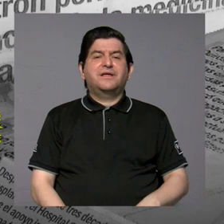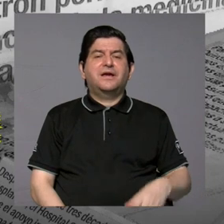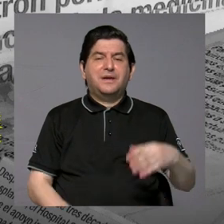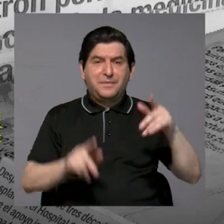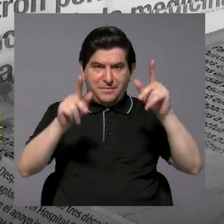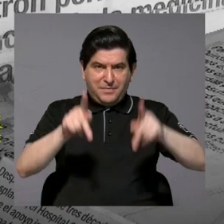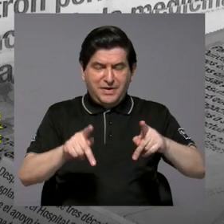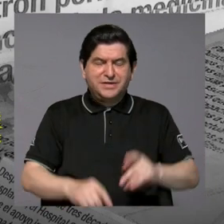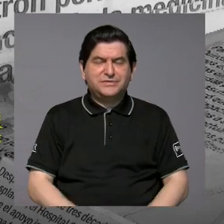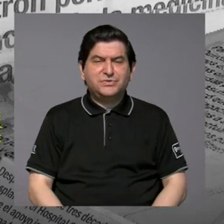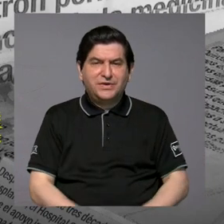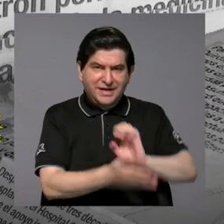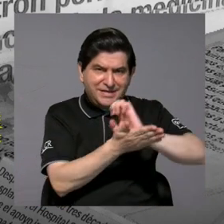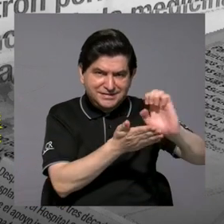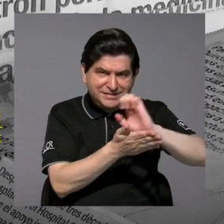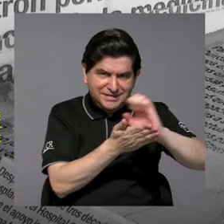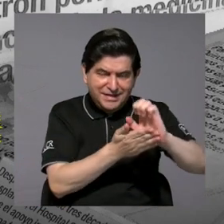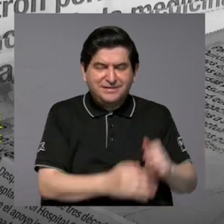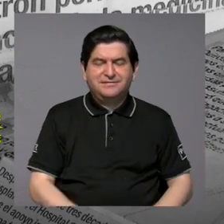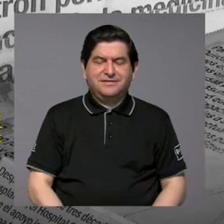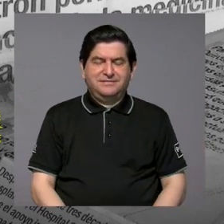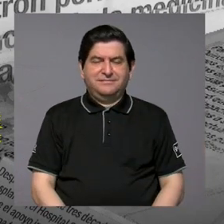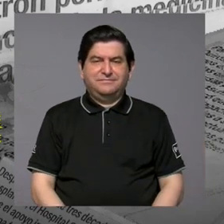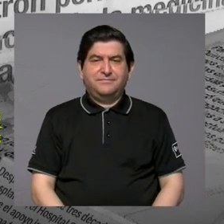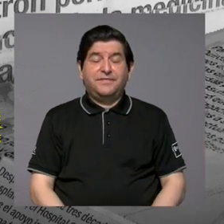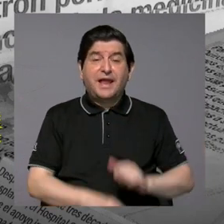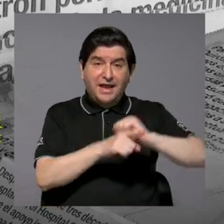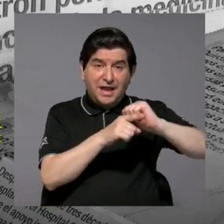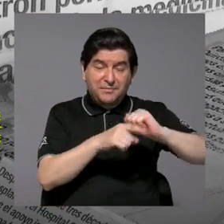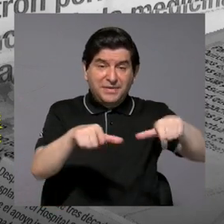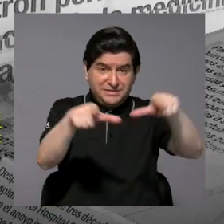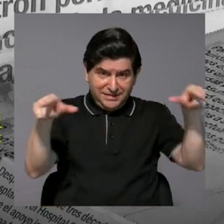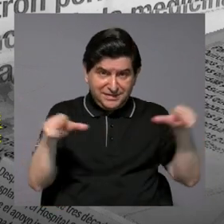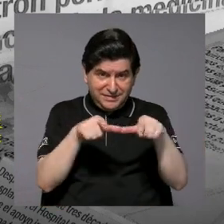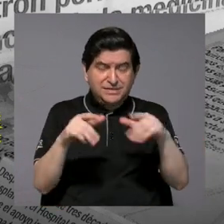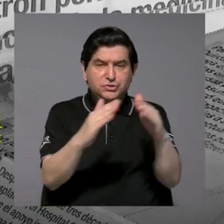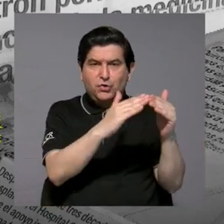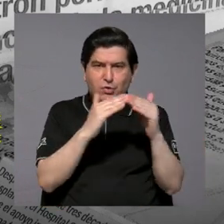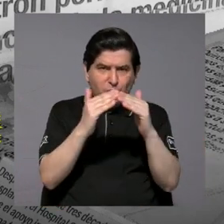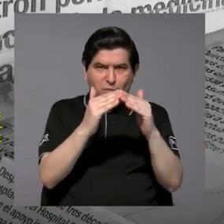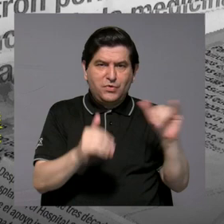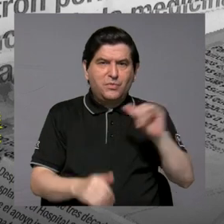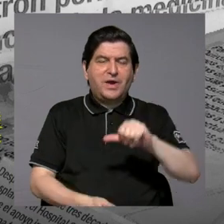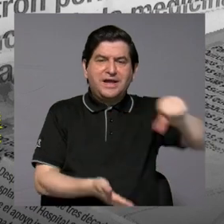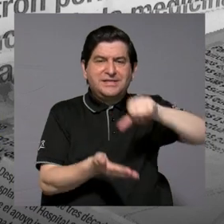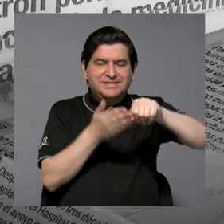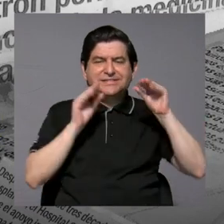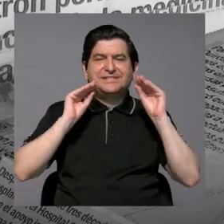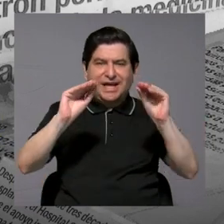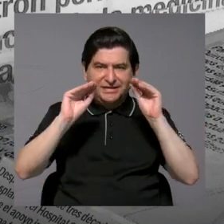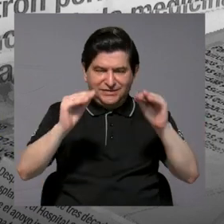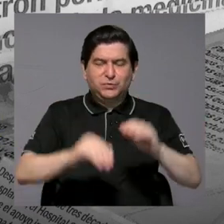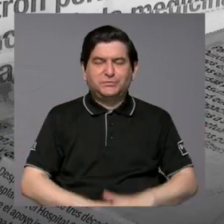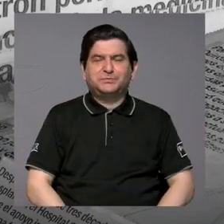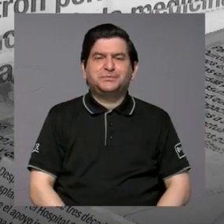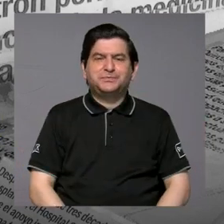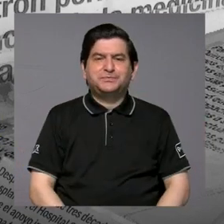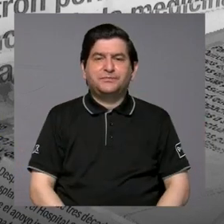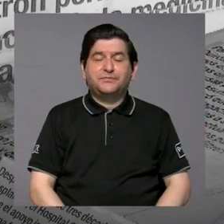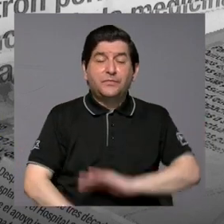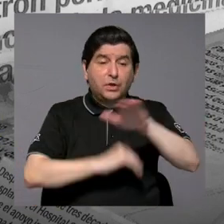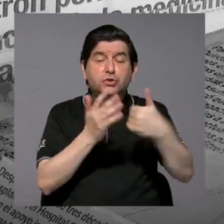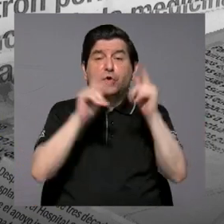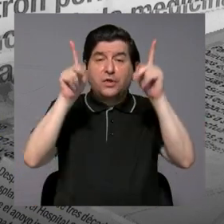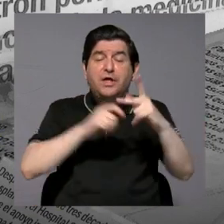de este realizar eh capacitaciones en la zona tanto a comunidades como a centros educativos entonces cualquier